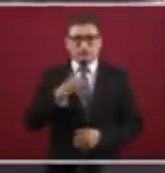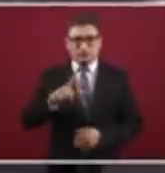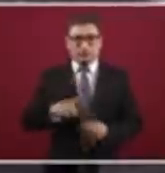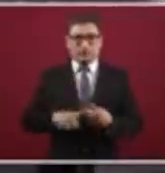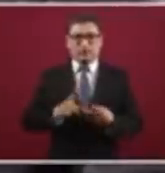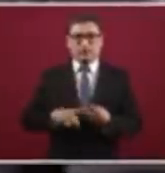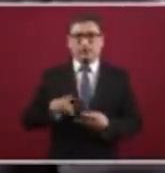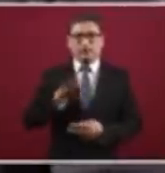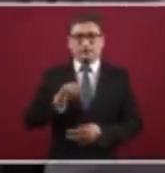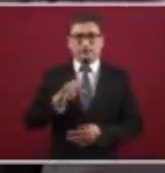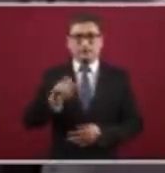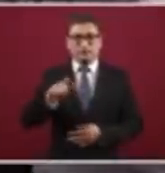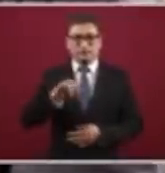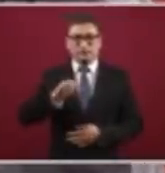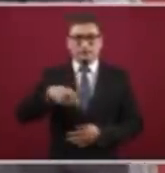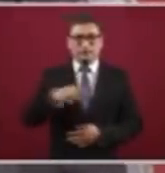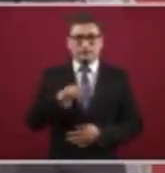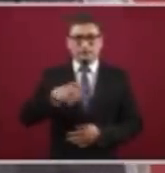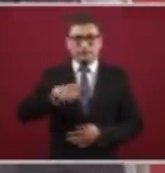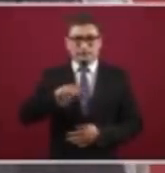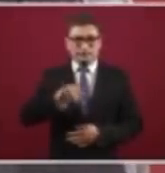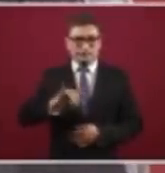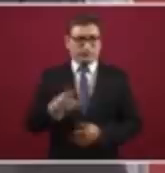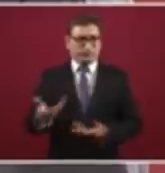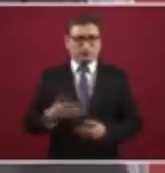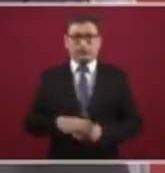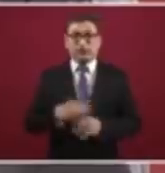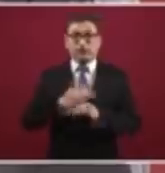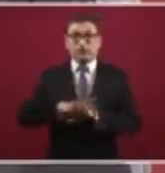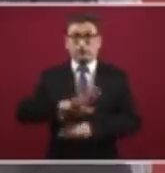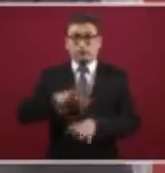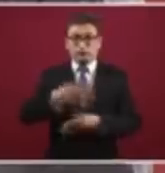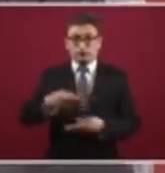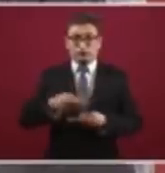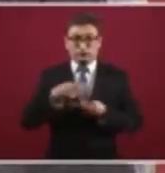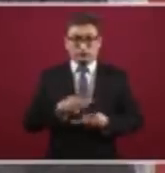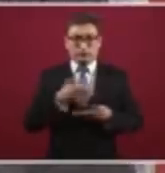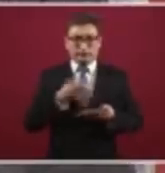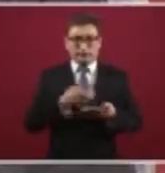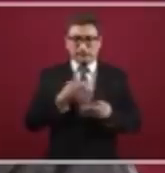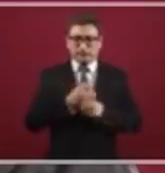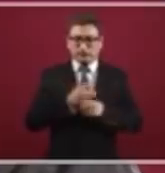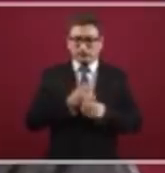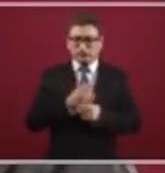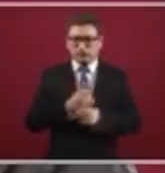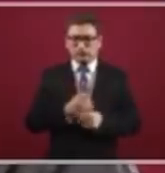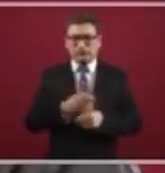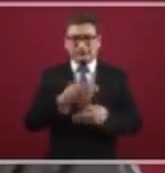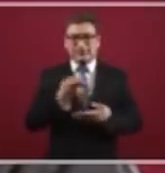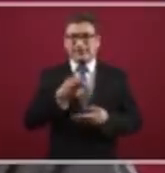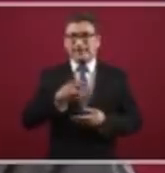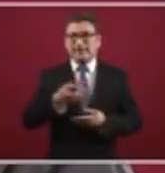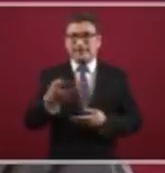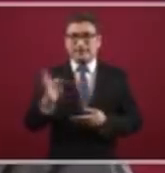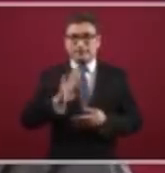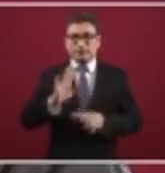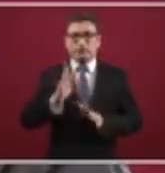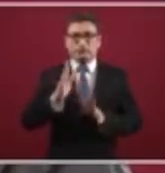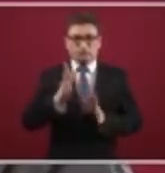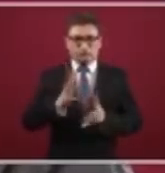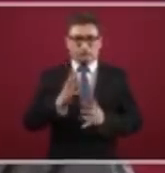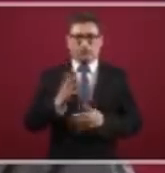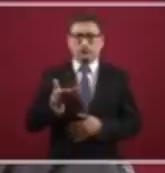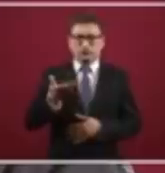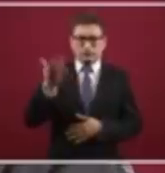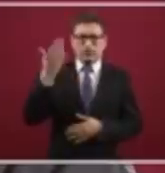iñaki blanco o sea de la información que nosotros tenemos ya dentro de la averiguación previa ellos ya han venido anteriormente